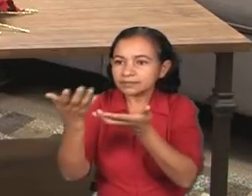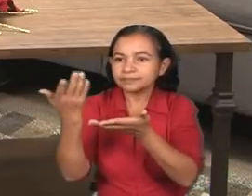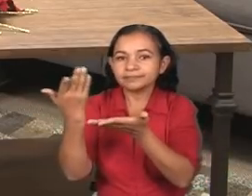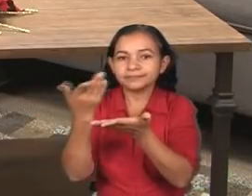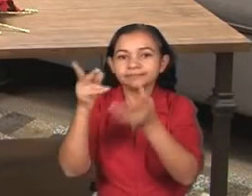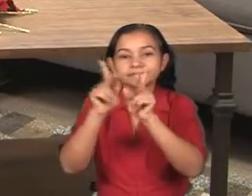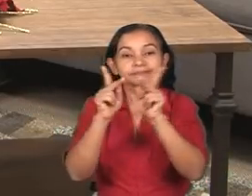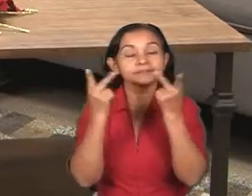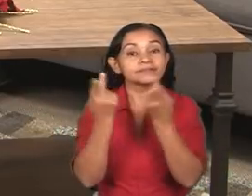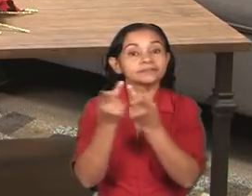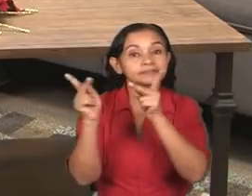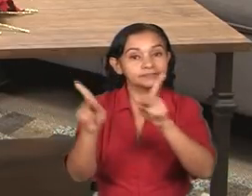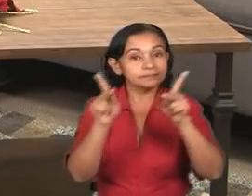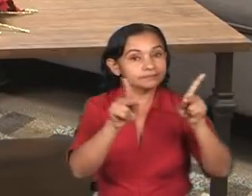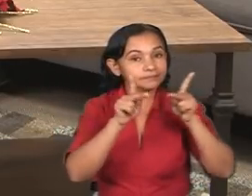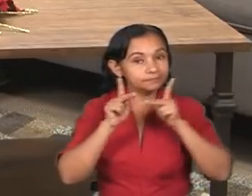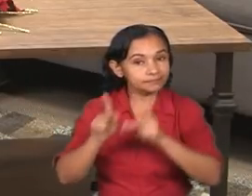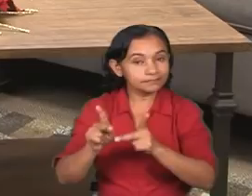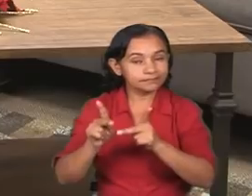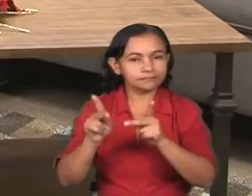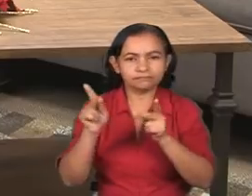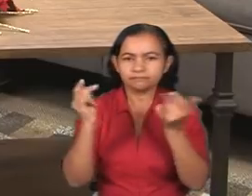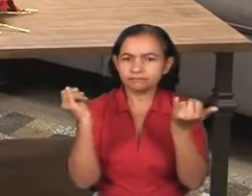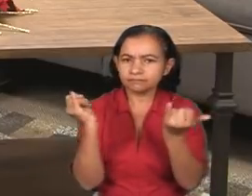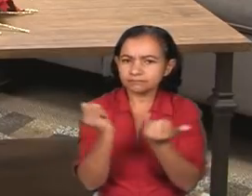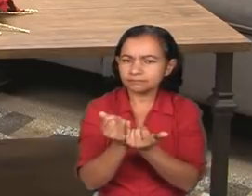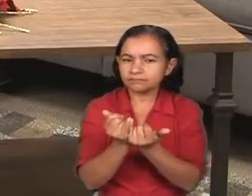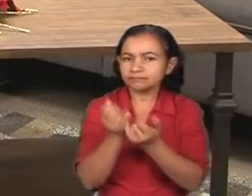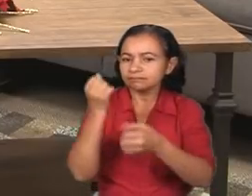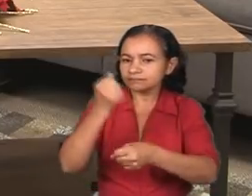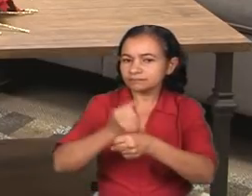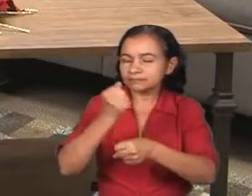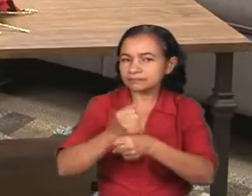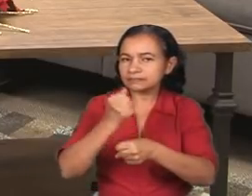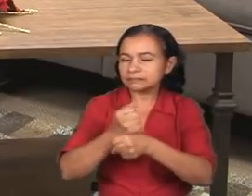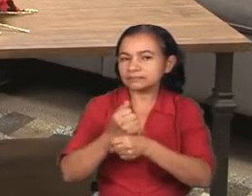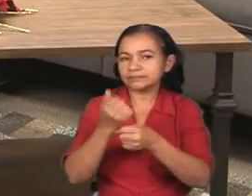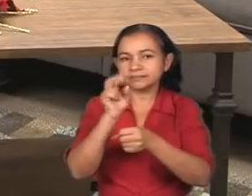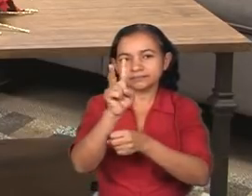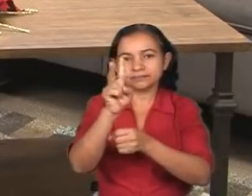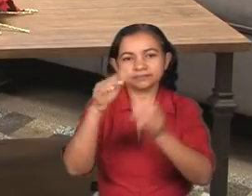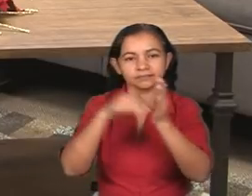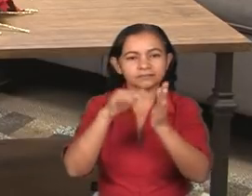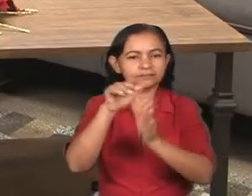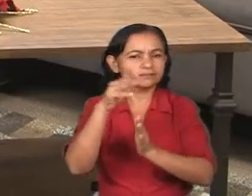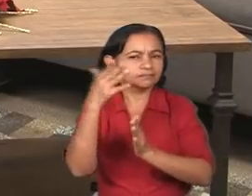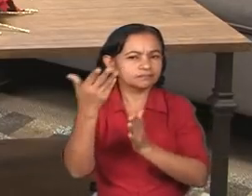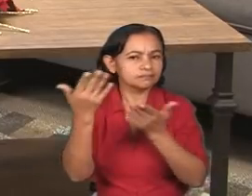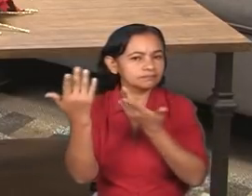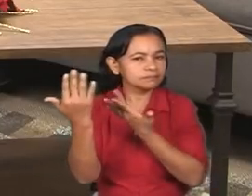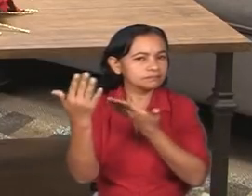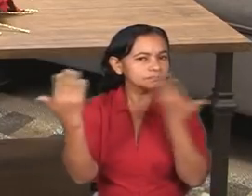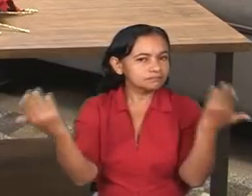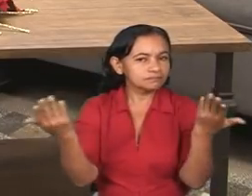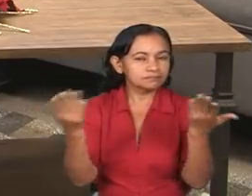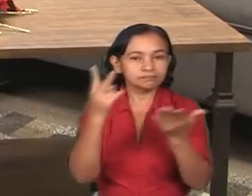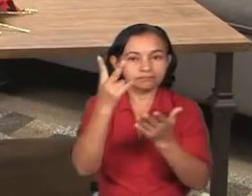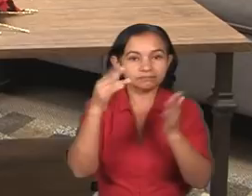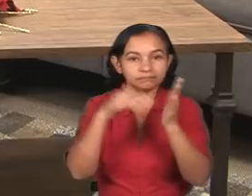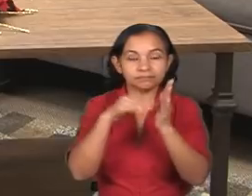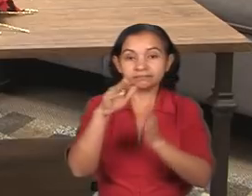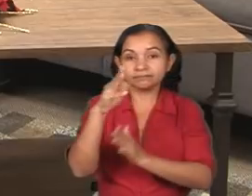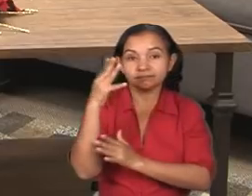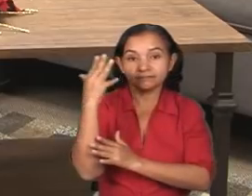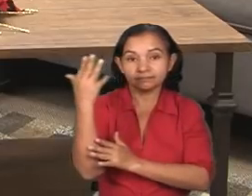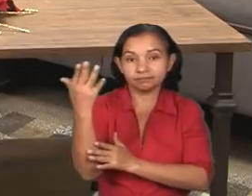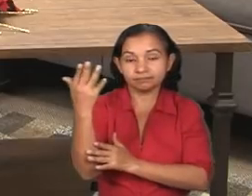parte de la población y también por la misma área que trabajan, bastante sensible. 2019, ¿qué podemos esperar? Ok, 2019. Obviamente,